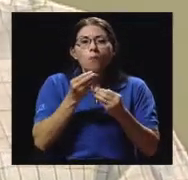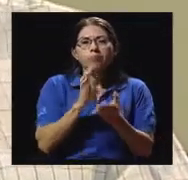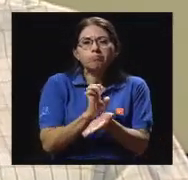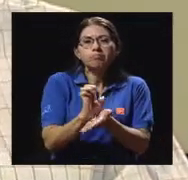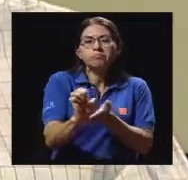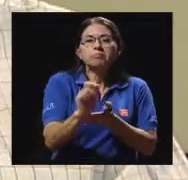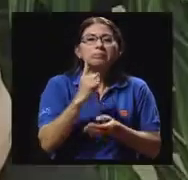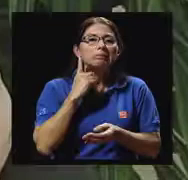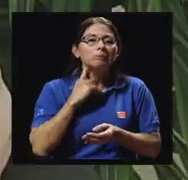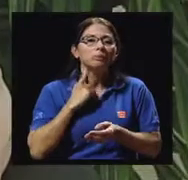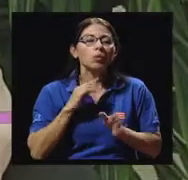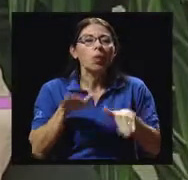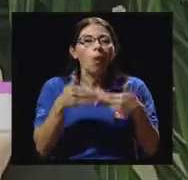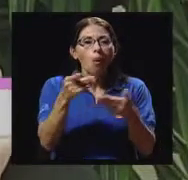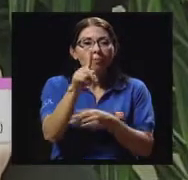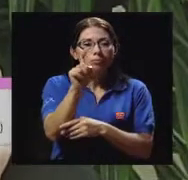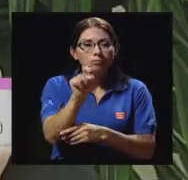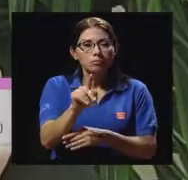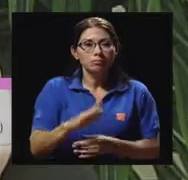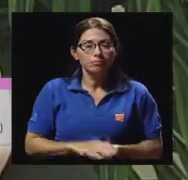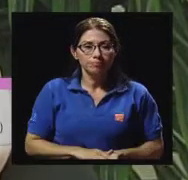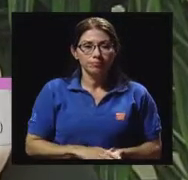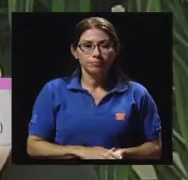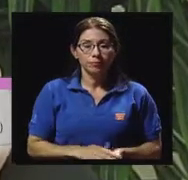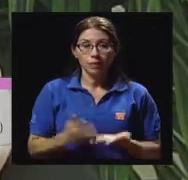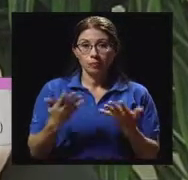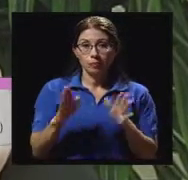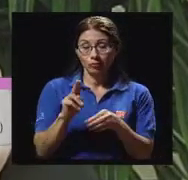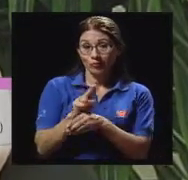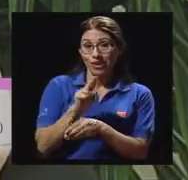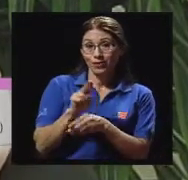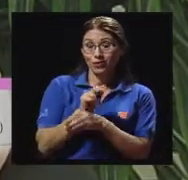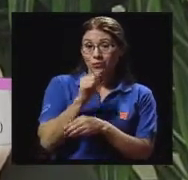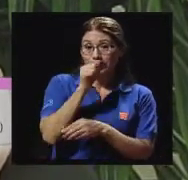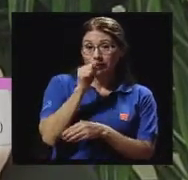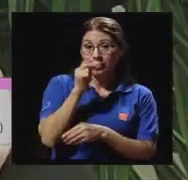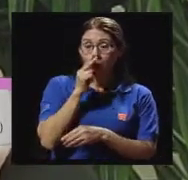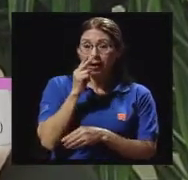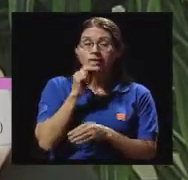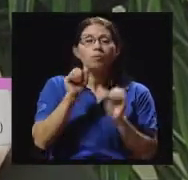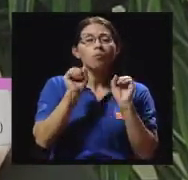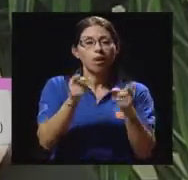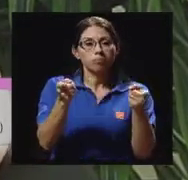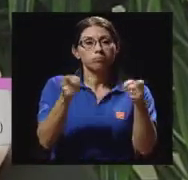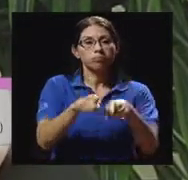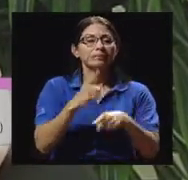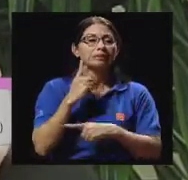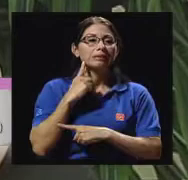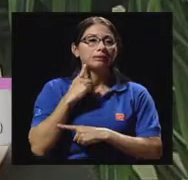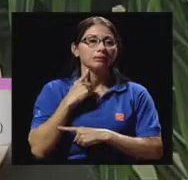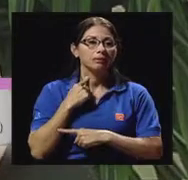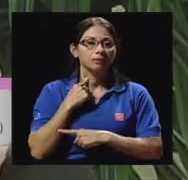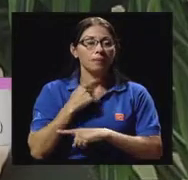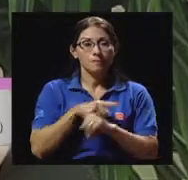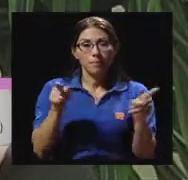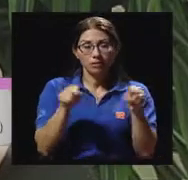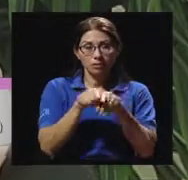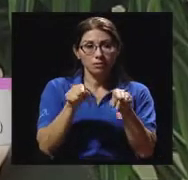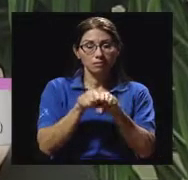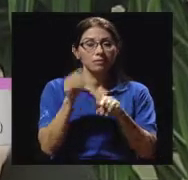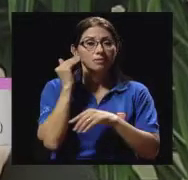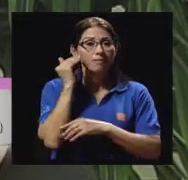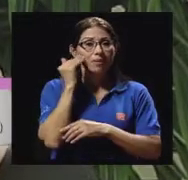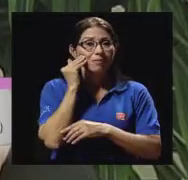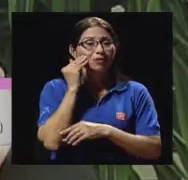adicción. Bueno, el consumo de drogas siempre puede llevar a una adicción, pero sabemos que es el